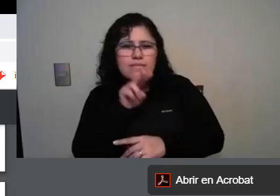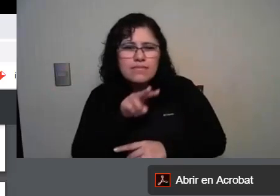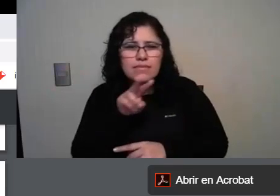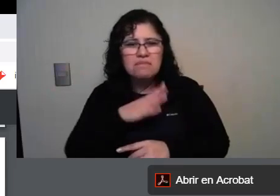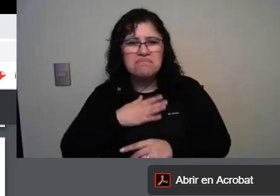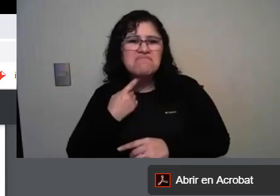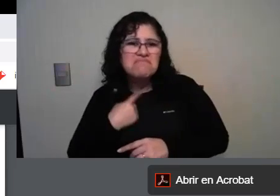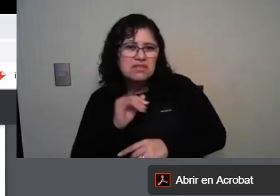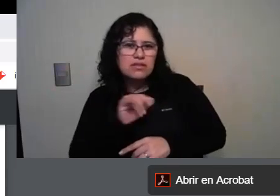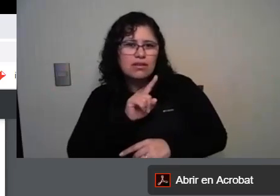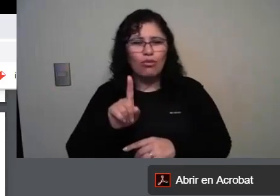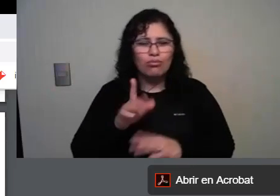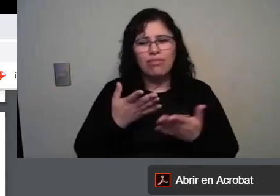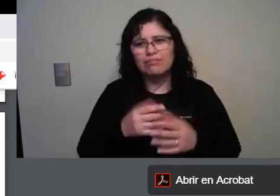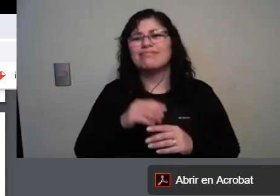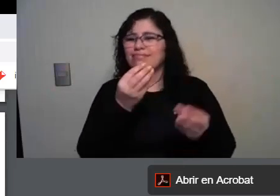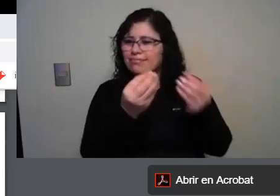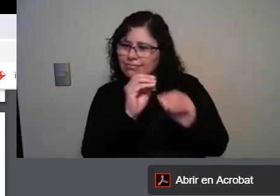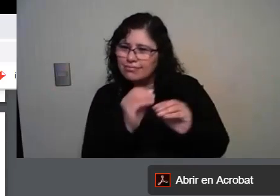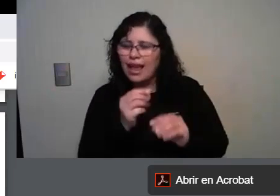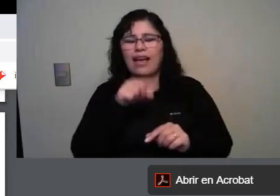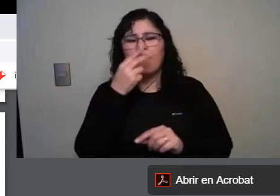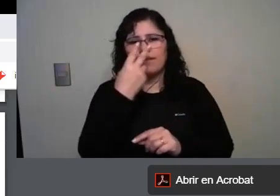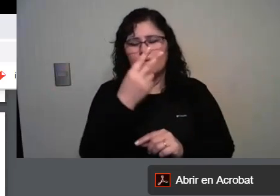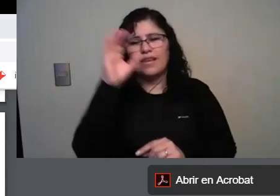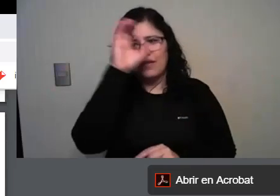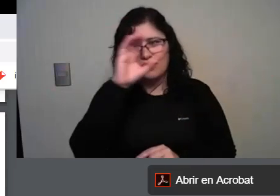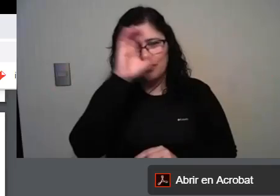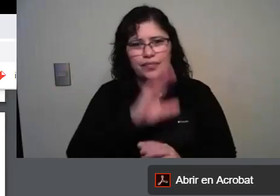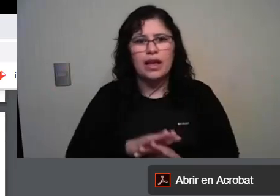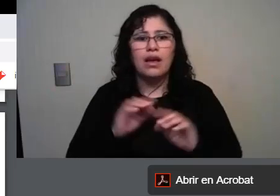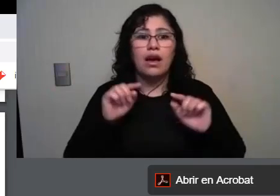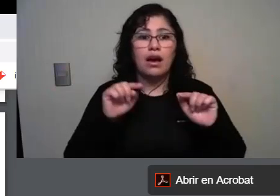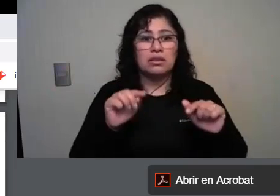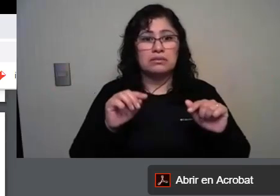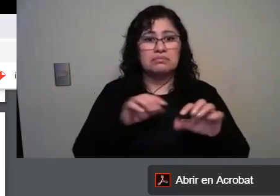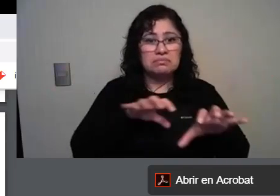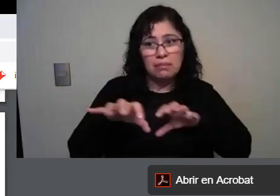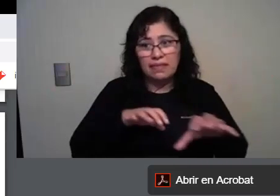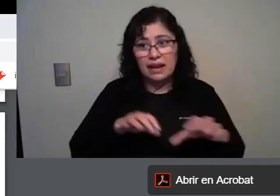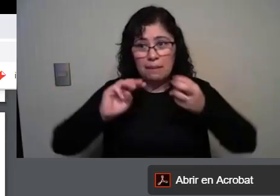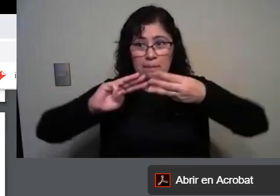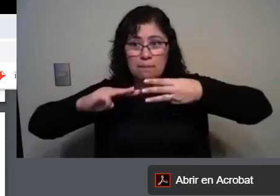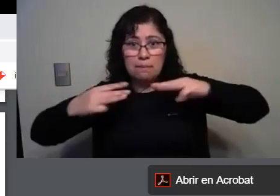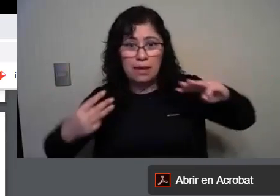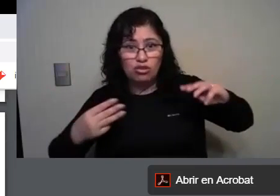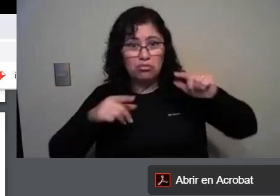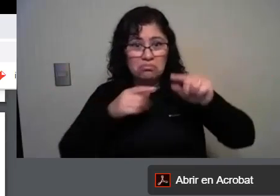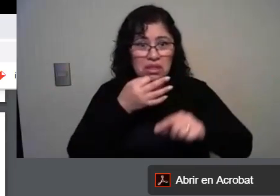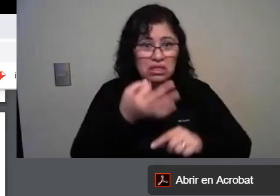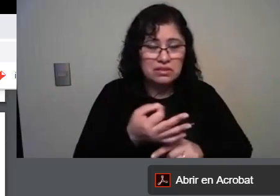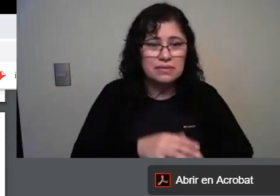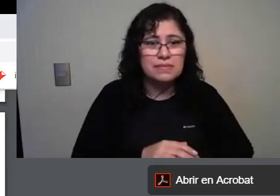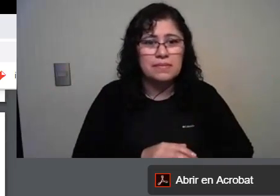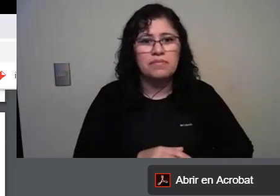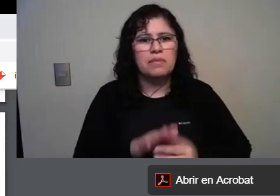avanzando en este artículo, me doy cuenta que aquí en materiales método me indica que es un artículo retrospectivo, es decir, que es una